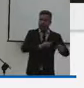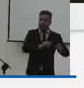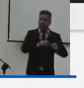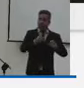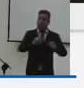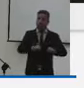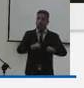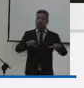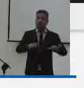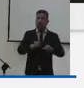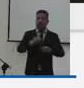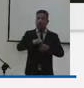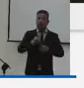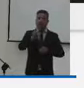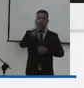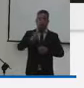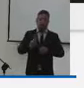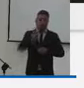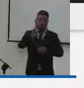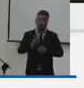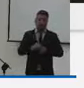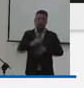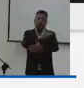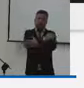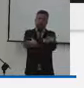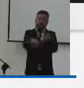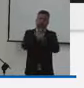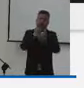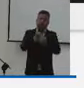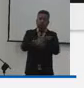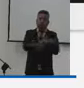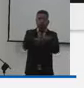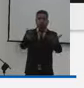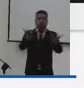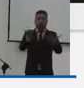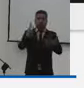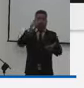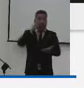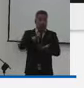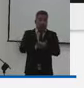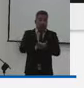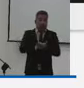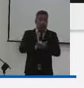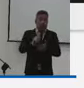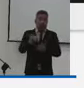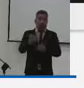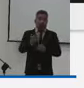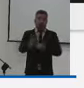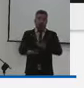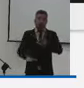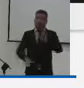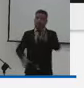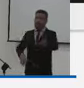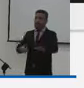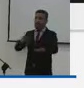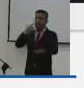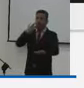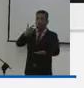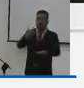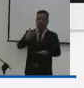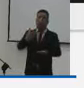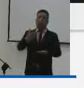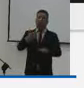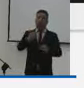tengamos la podemos hacer desde el departamento de Rizaralda un abrazo fuerte para todos consideramos que este es un paso gigantesco